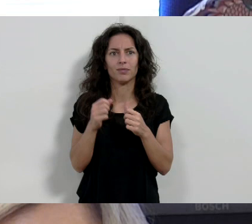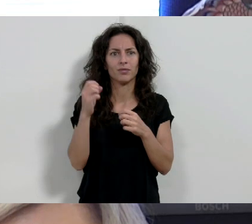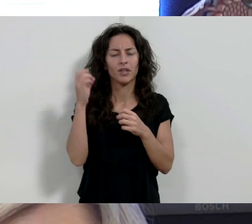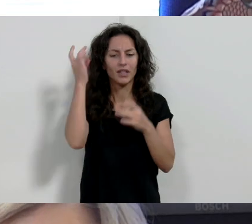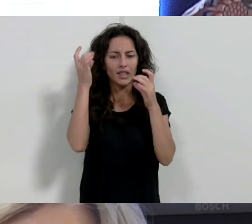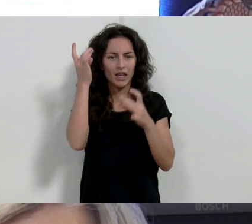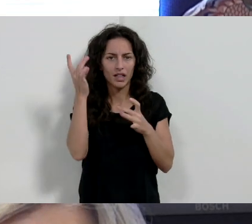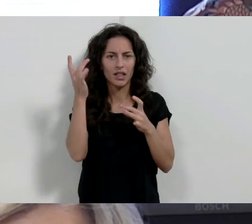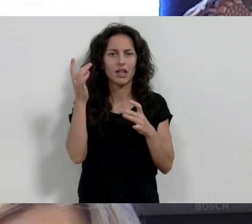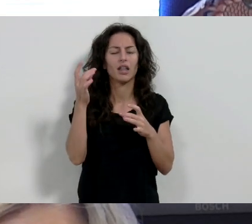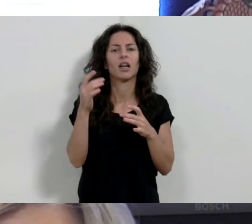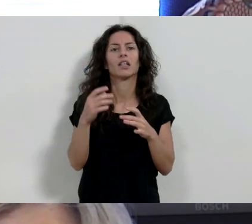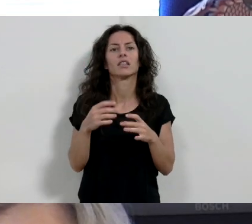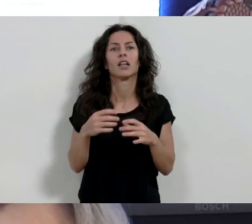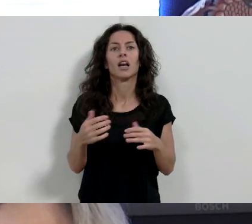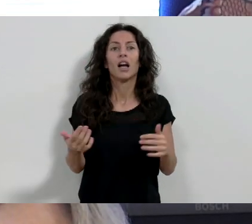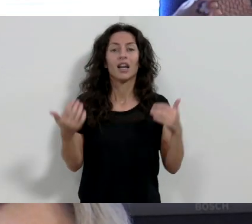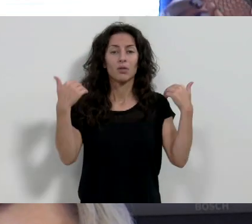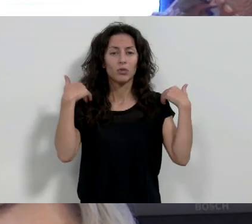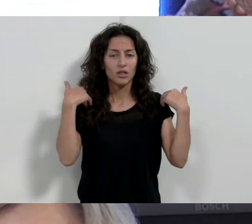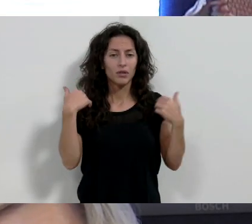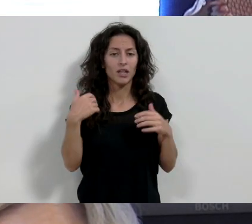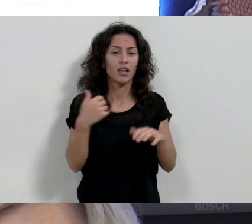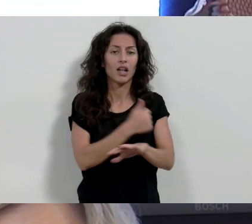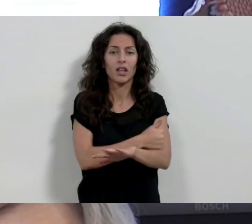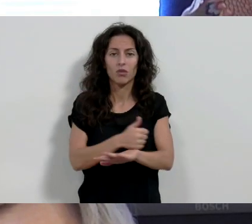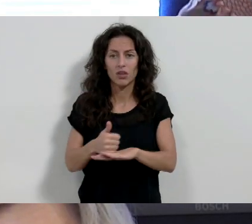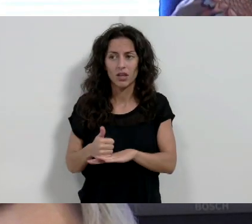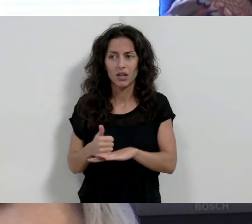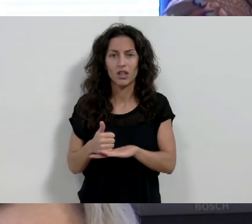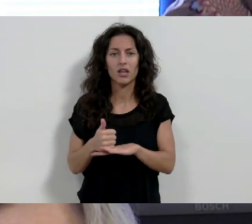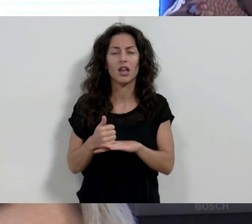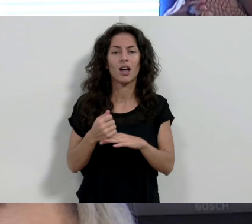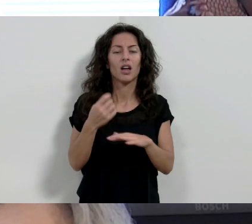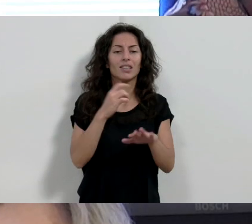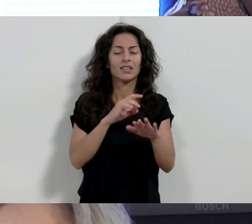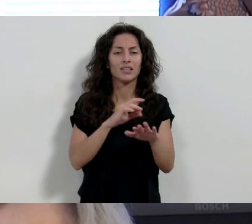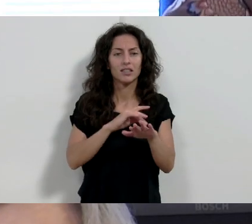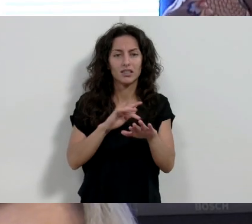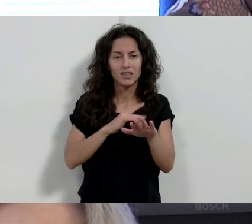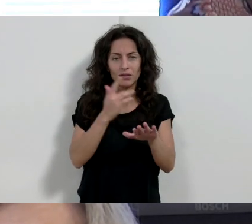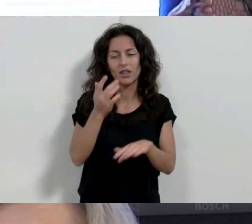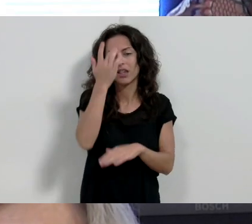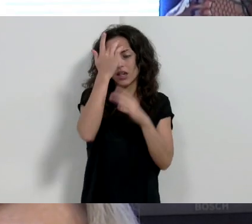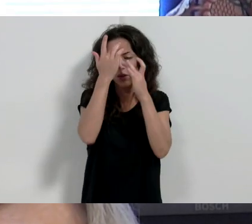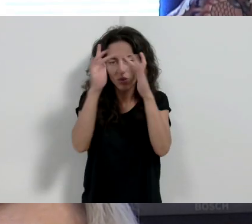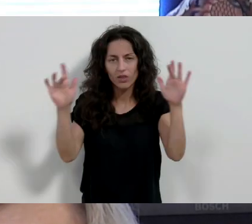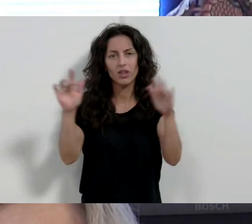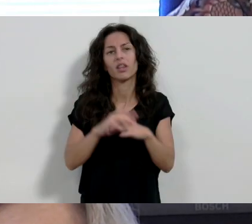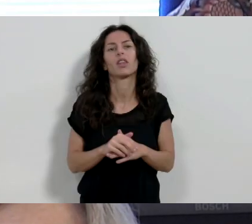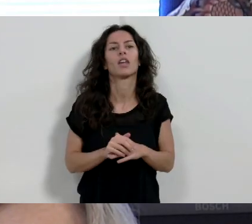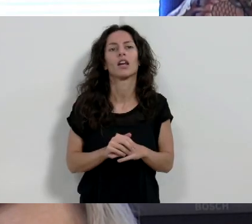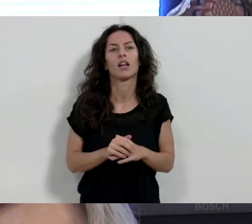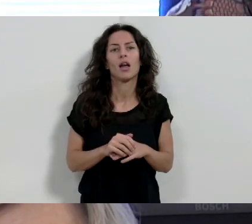responsabilidad y el compromiso público a la hora de gestionar los servicios públicos municipales. Máximo cuando se trata